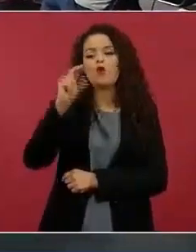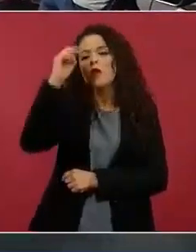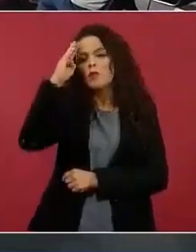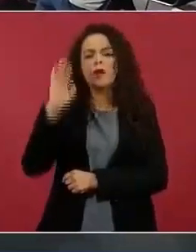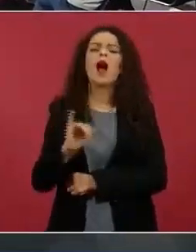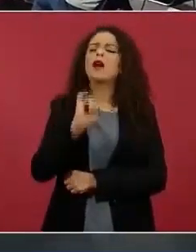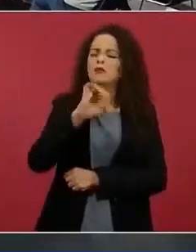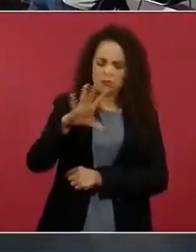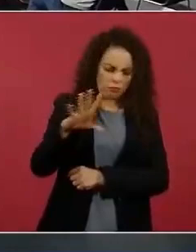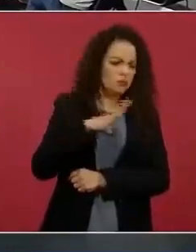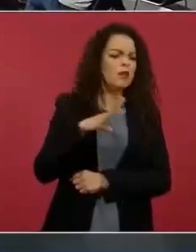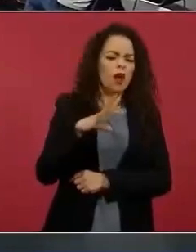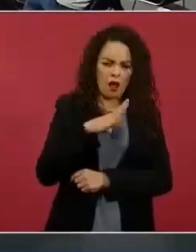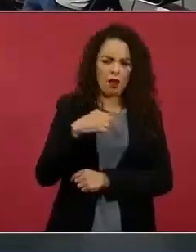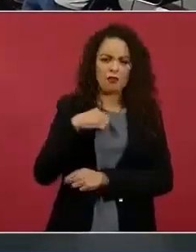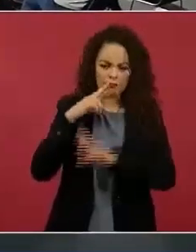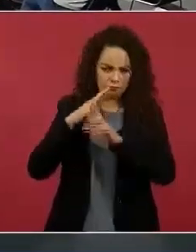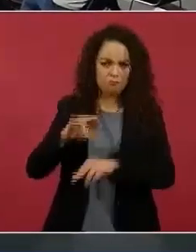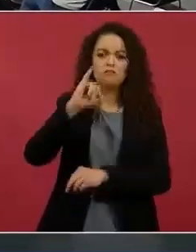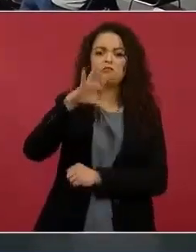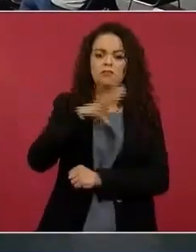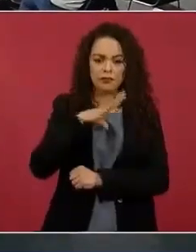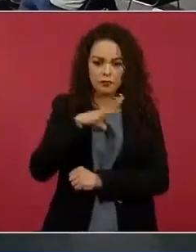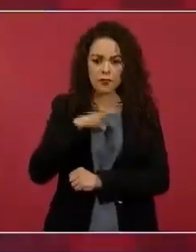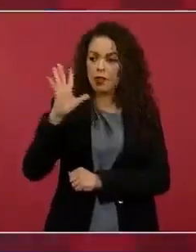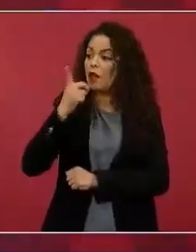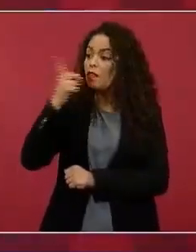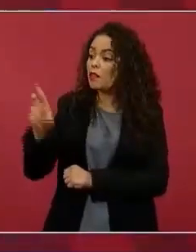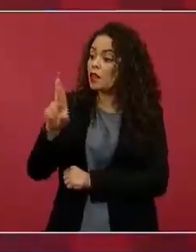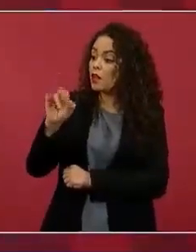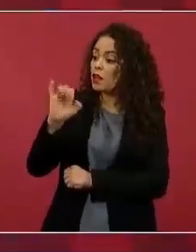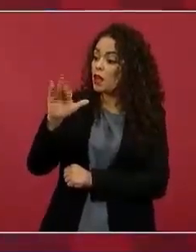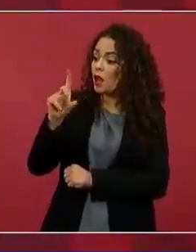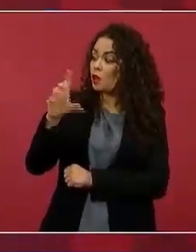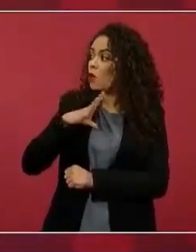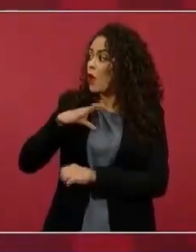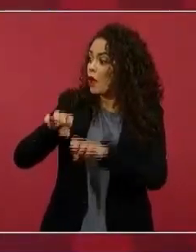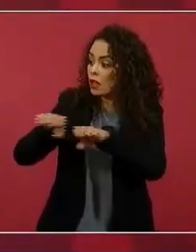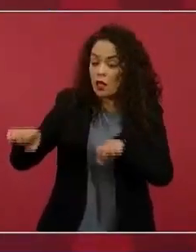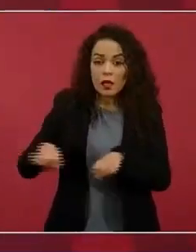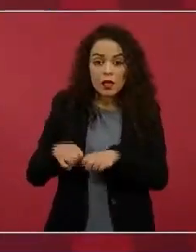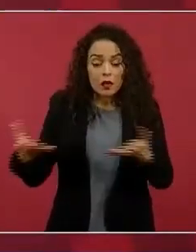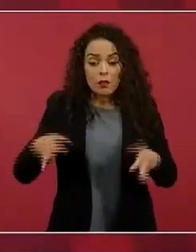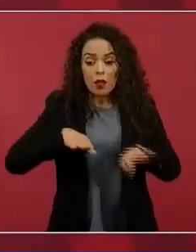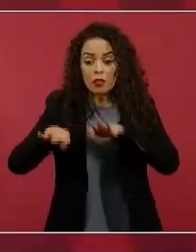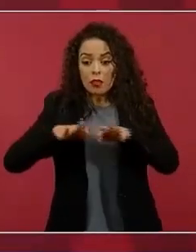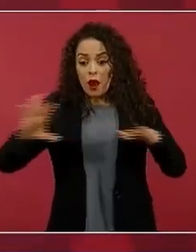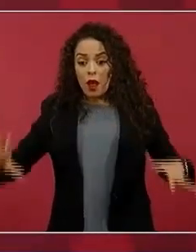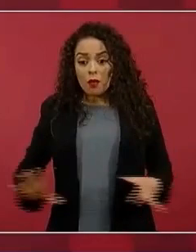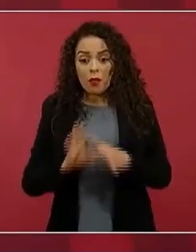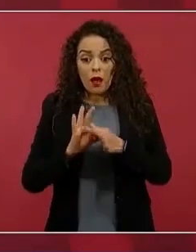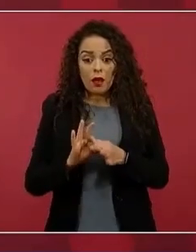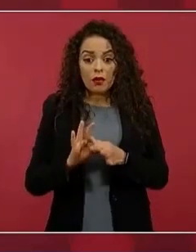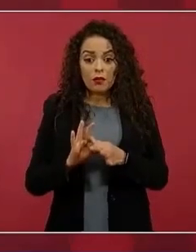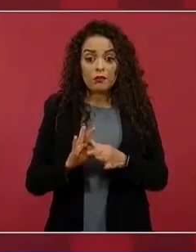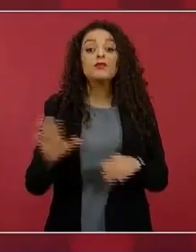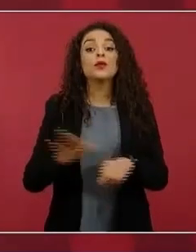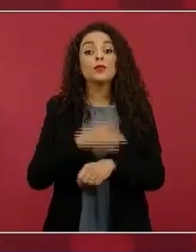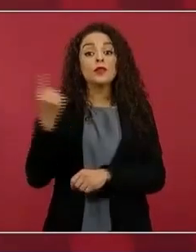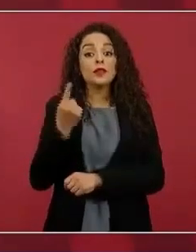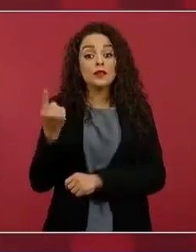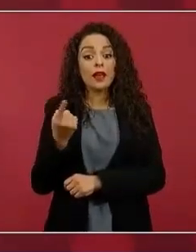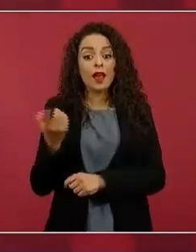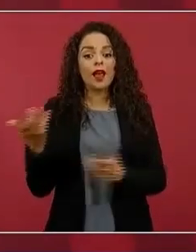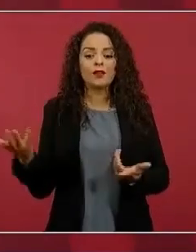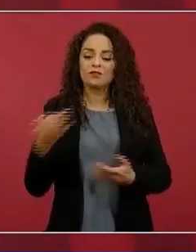mencionó Ricardo, de que hay un equipo trabajando. Pues miren por qué ya